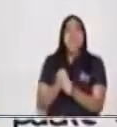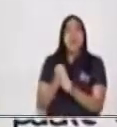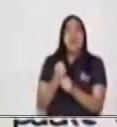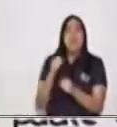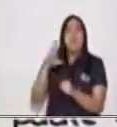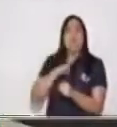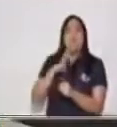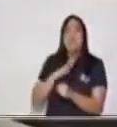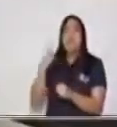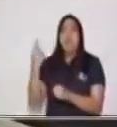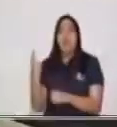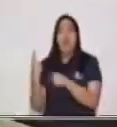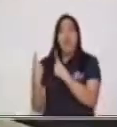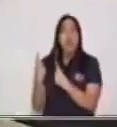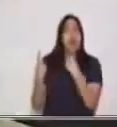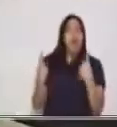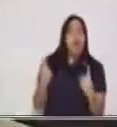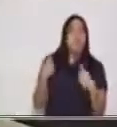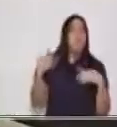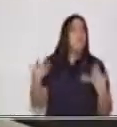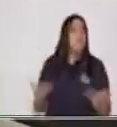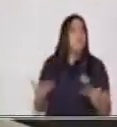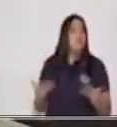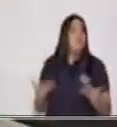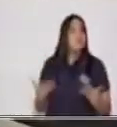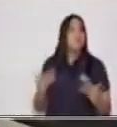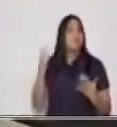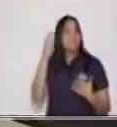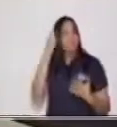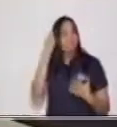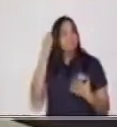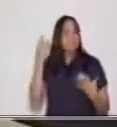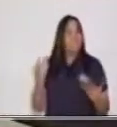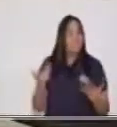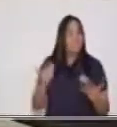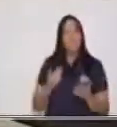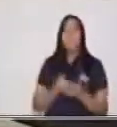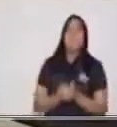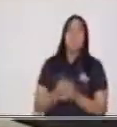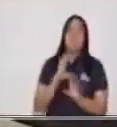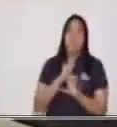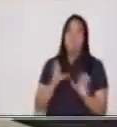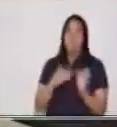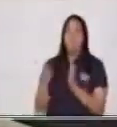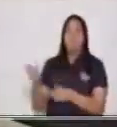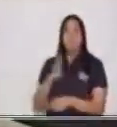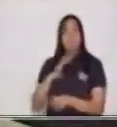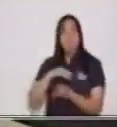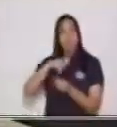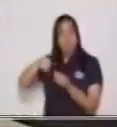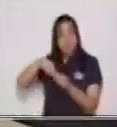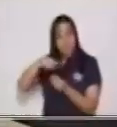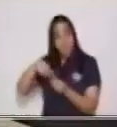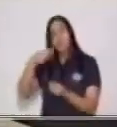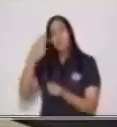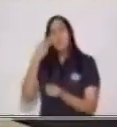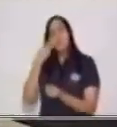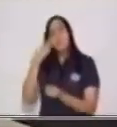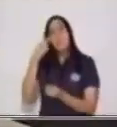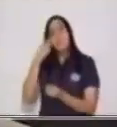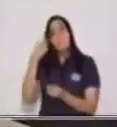uno de ellos. ¿Sí? Muy interesante. Tenemos los miembros de la familia. Papá, mamá,